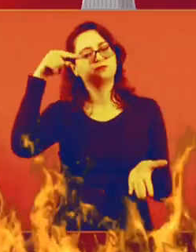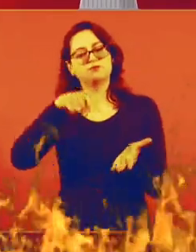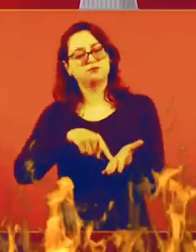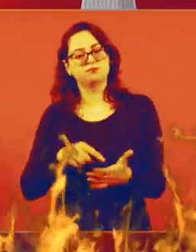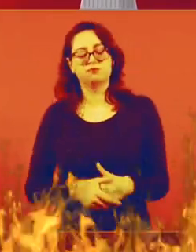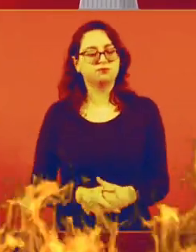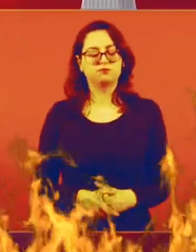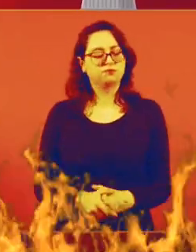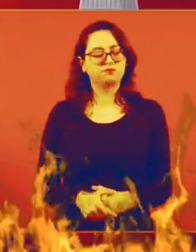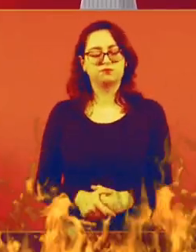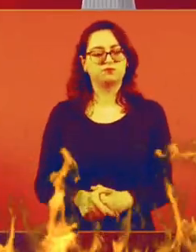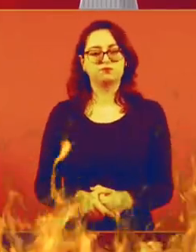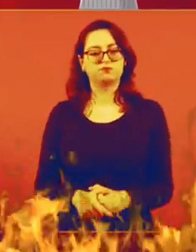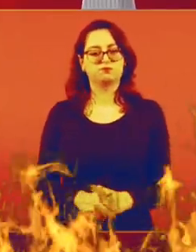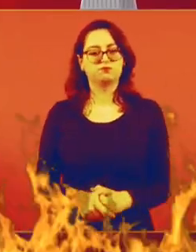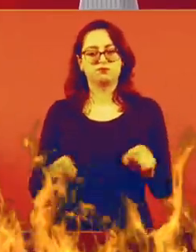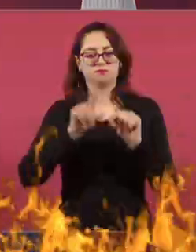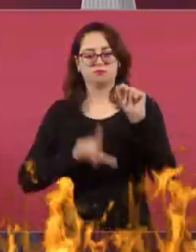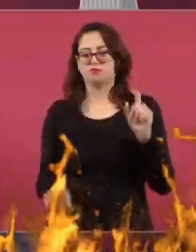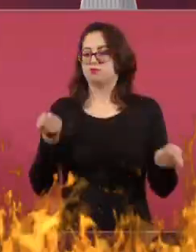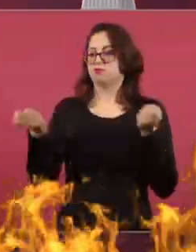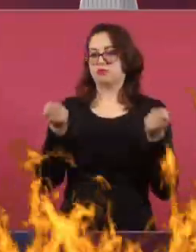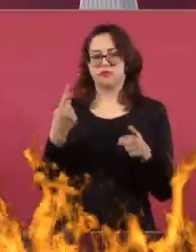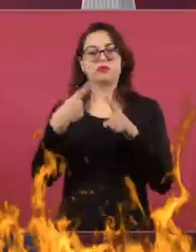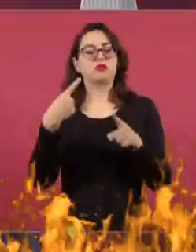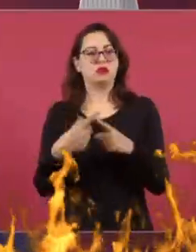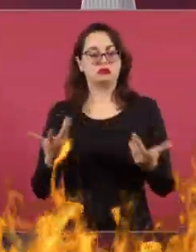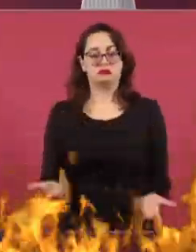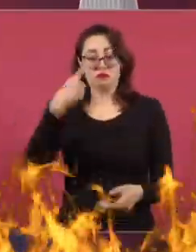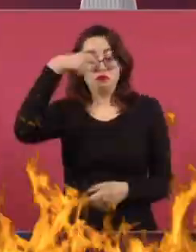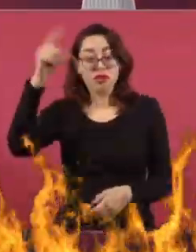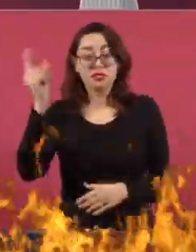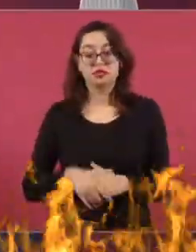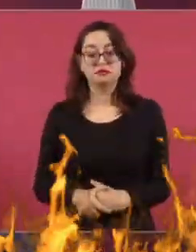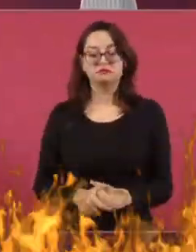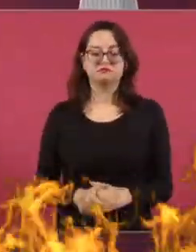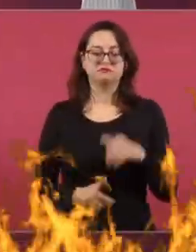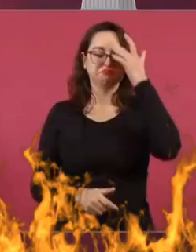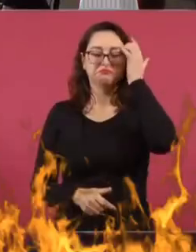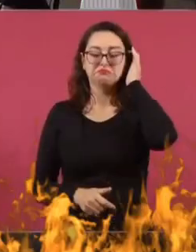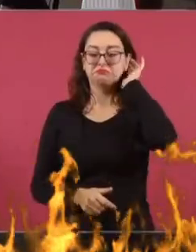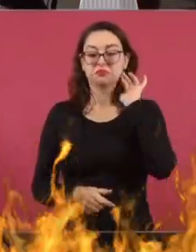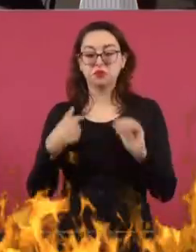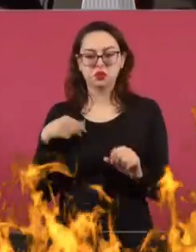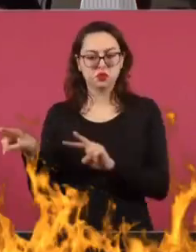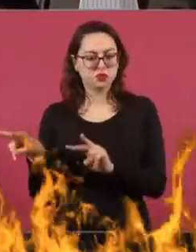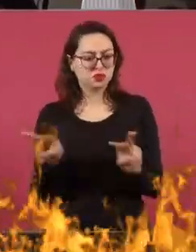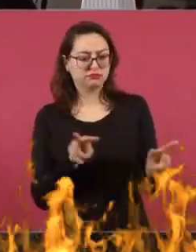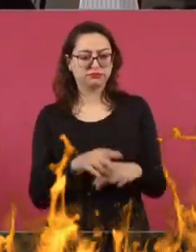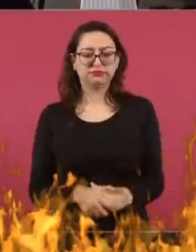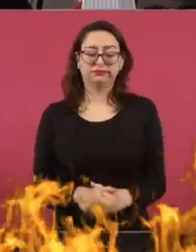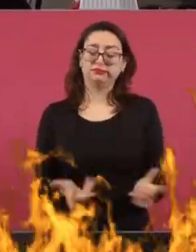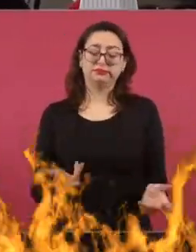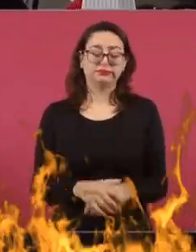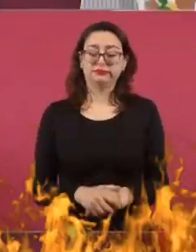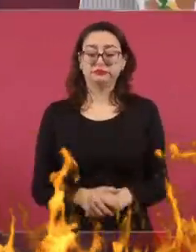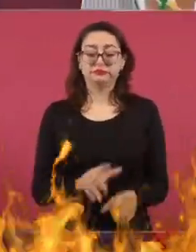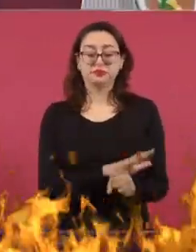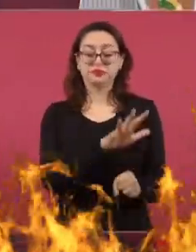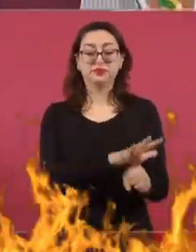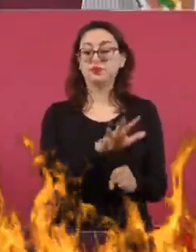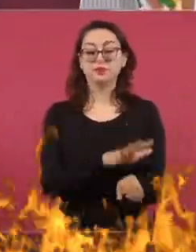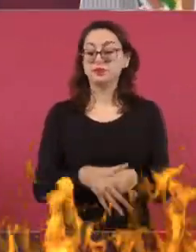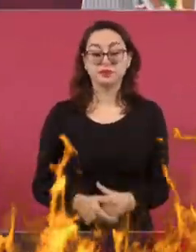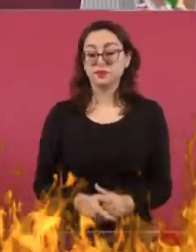no cualquiera puede gobernar el país. Y lo que estoy viendo, pues, no es suficiente